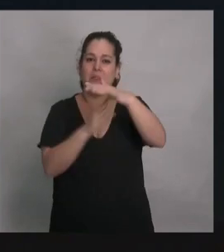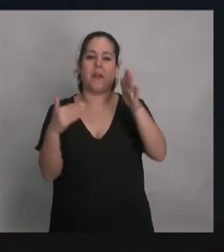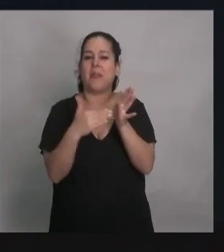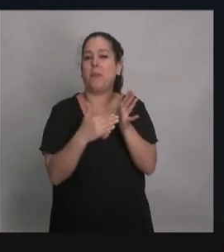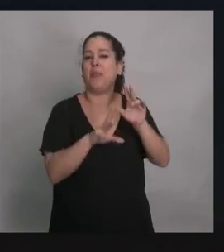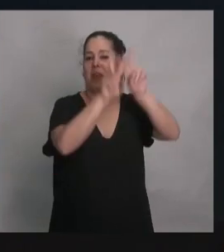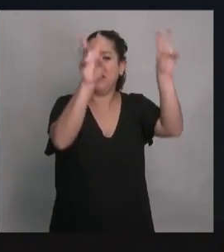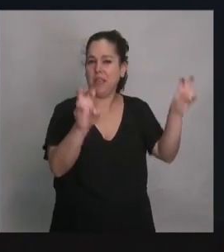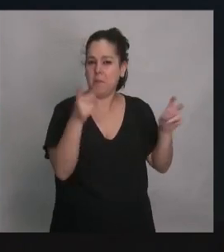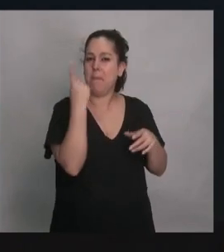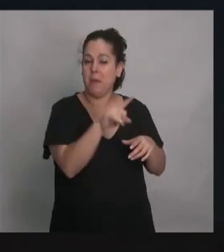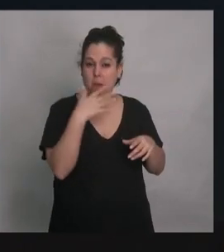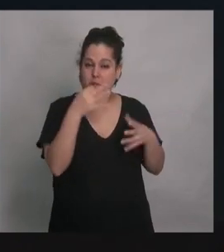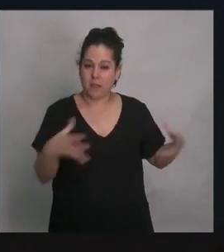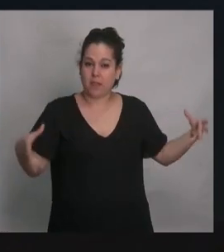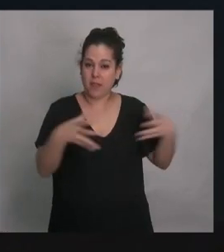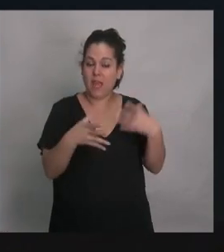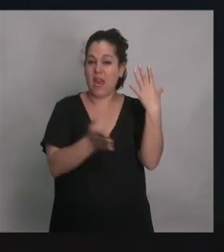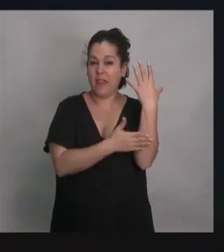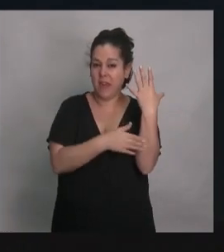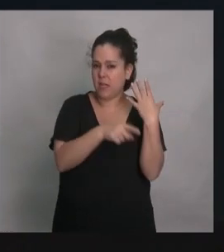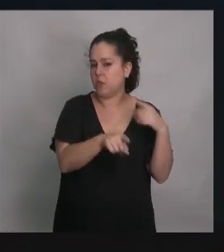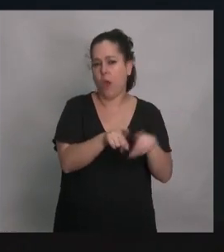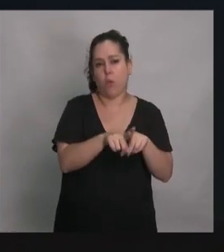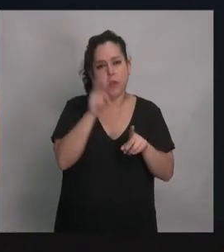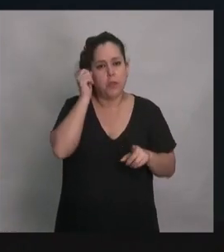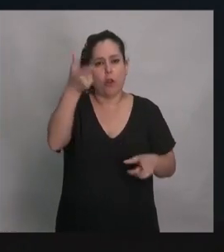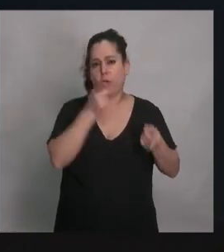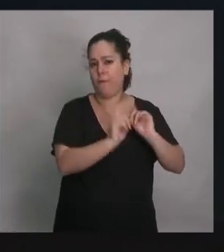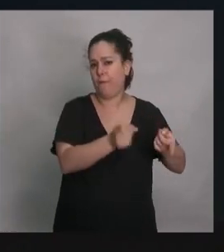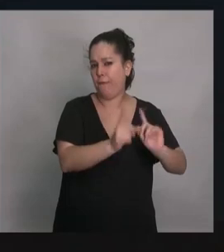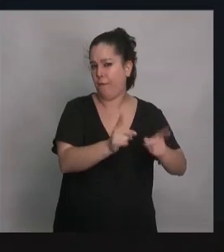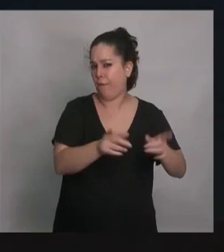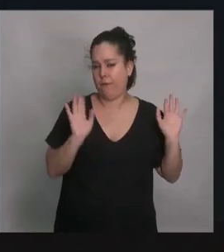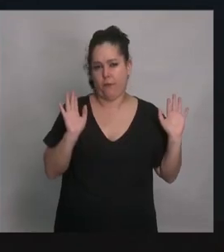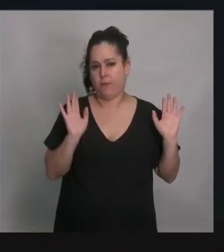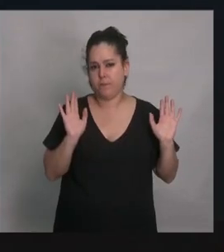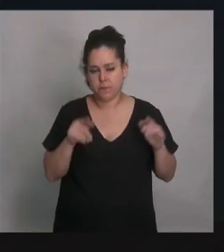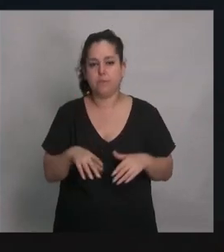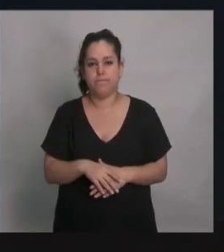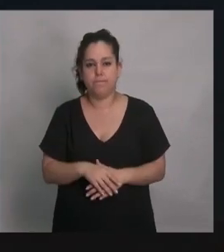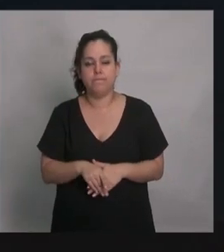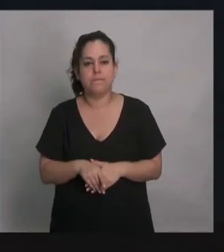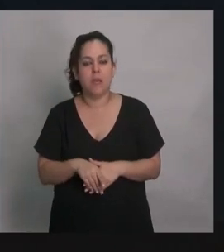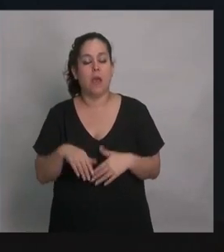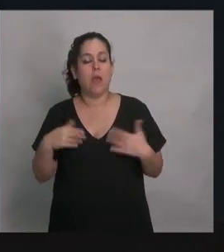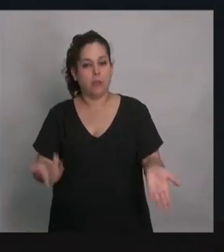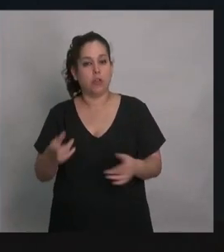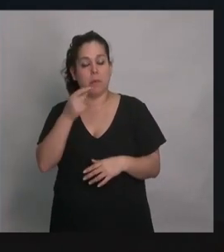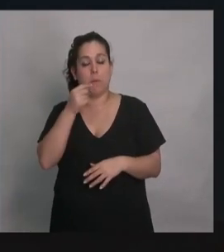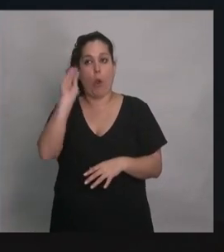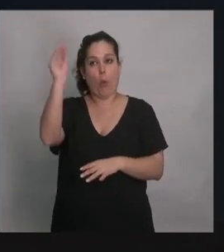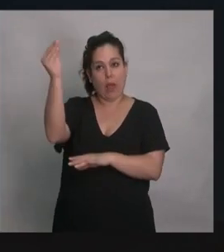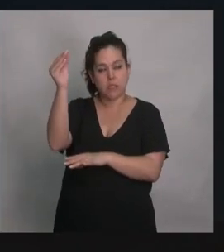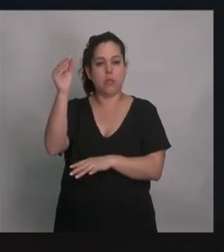de conservadurismo y de reaccionarismo. Entonces, si miramos a Brasil y a Portugal, podemos ver dos casos muy